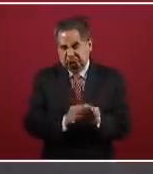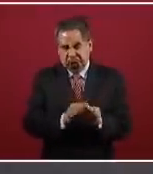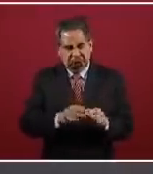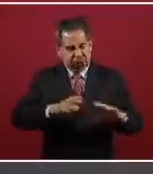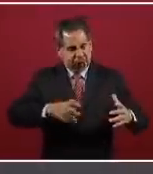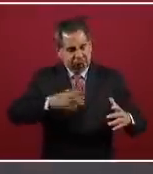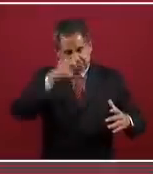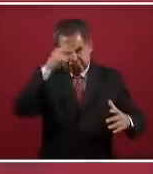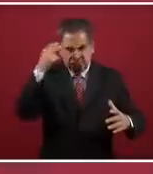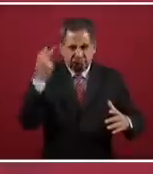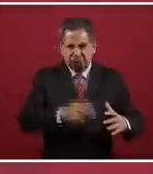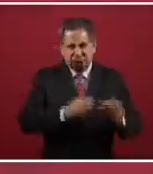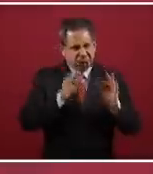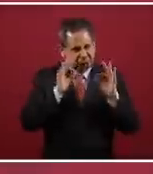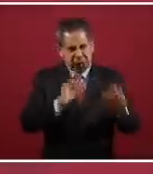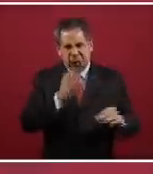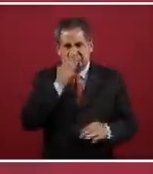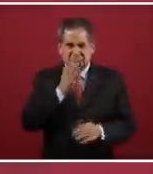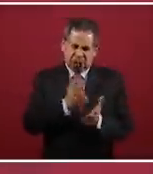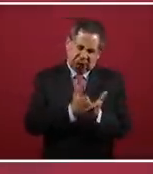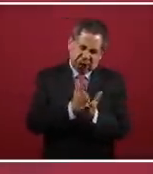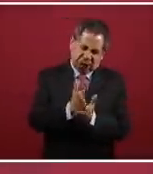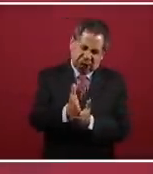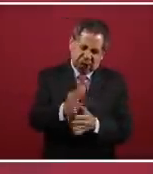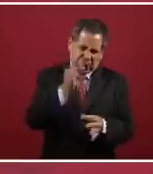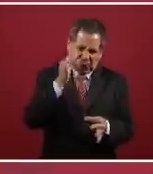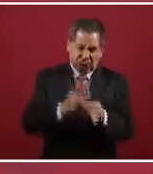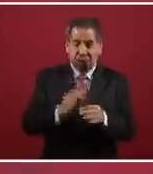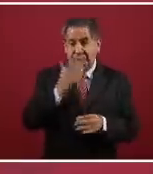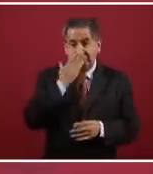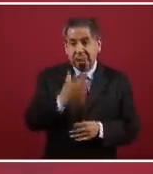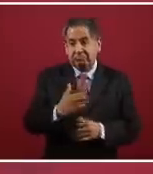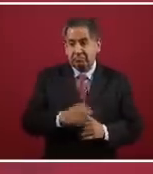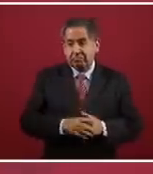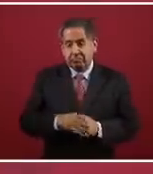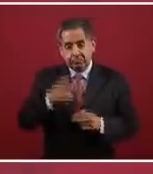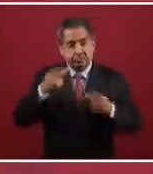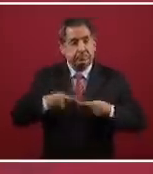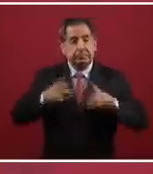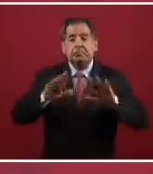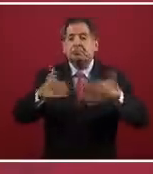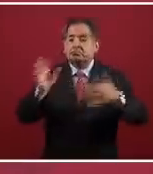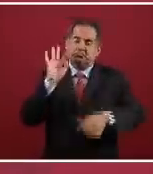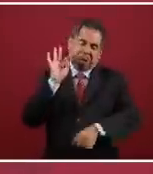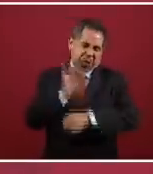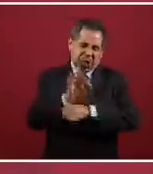mexicano es un ejército leal, sobre todo al pueblo